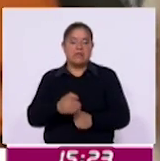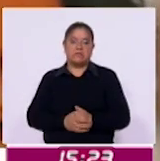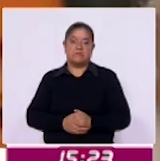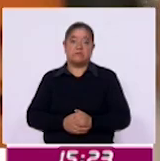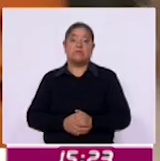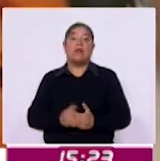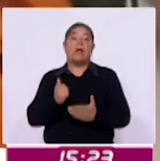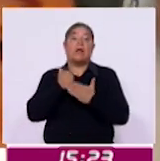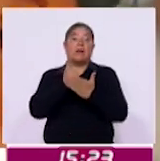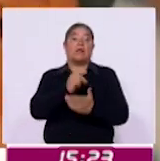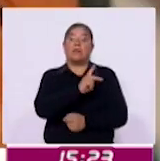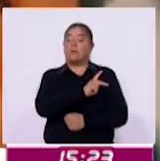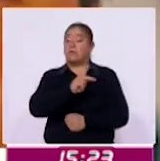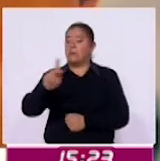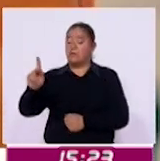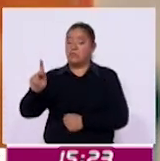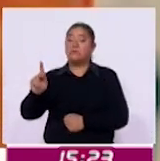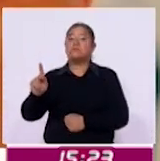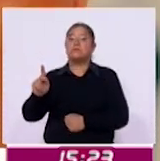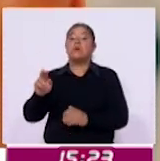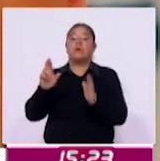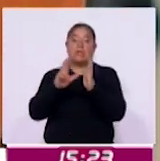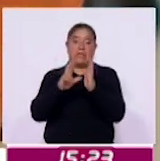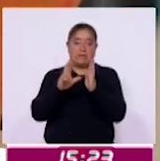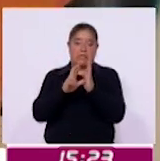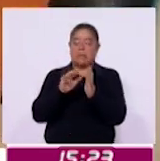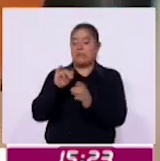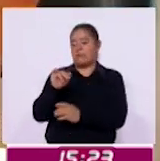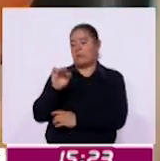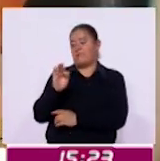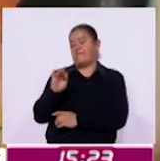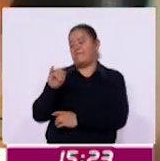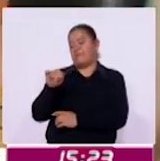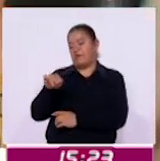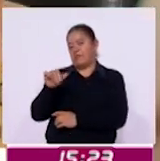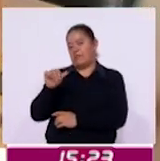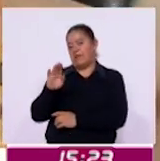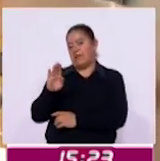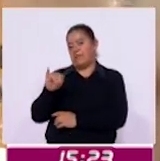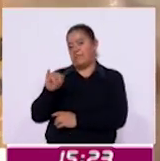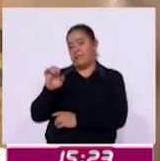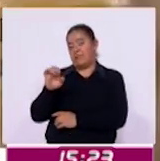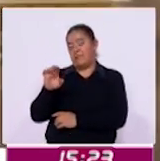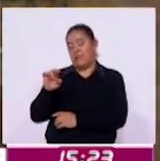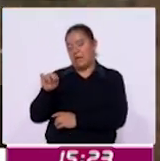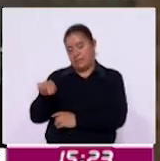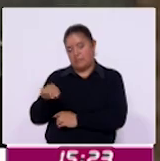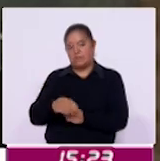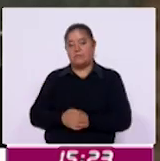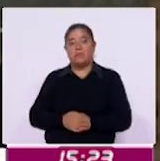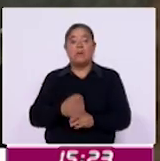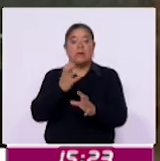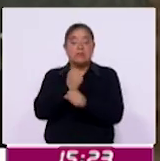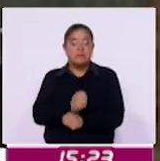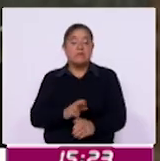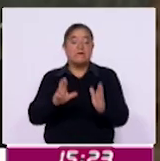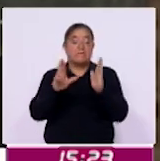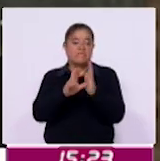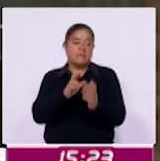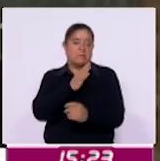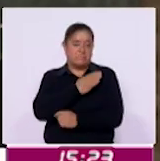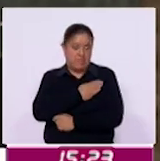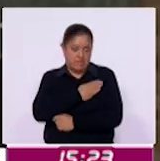a través de la tarjeta Finabien. Tarjeta Finabien forma parte de nuestro portafolio de servicios en la